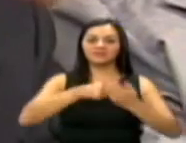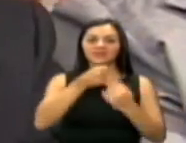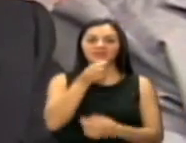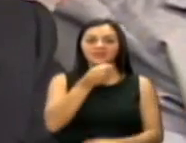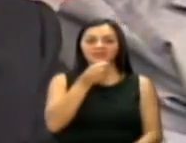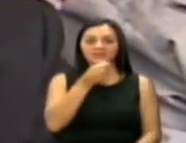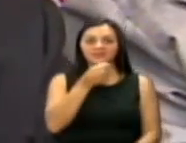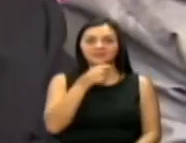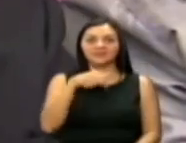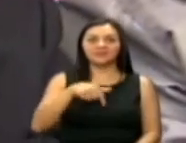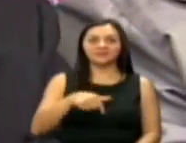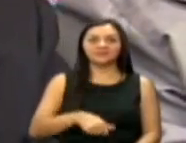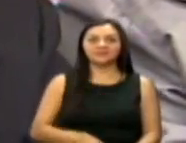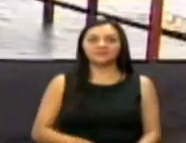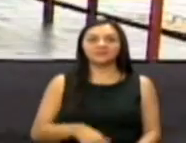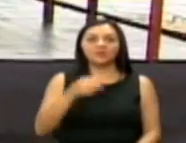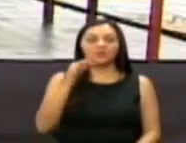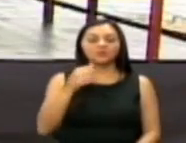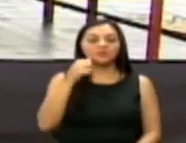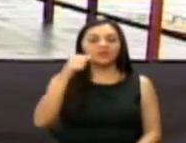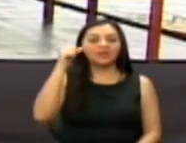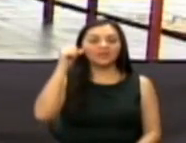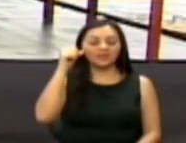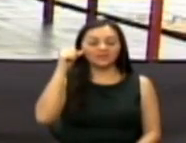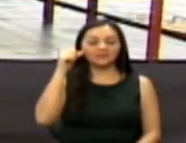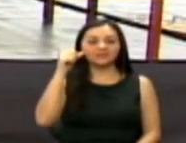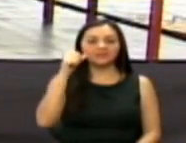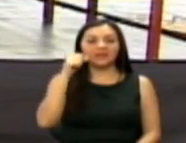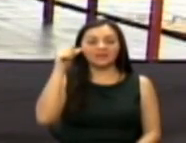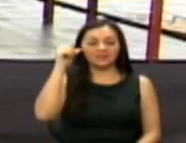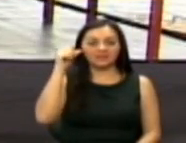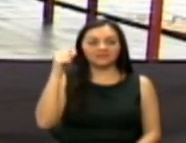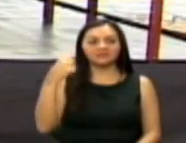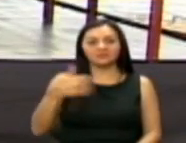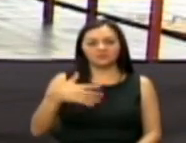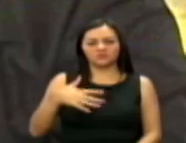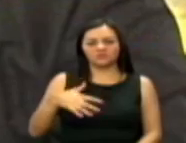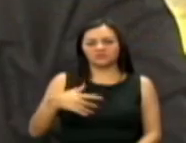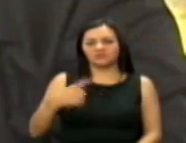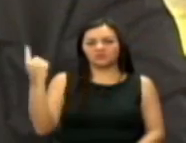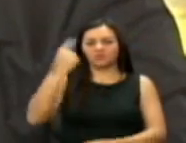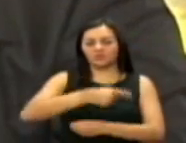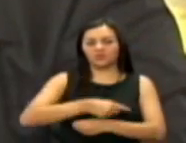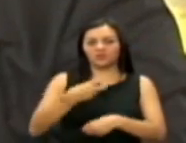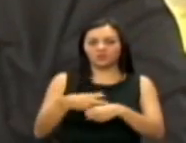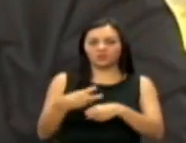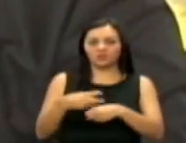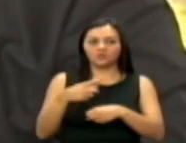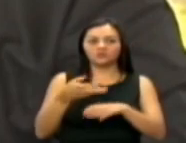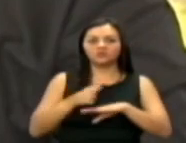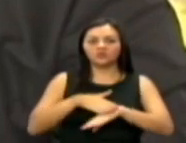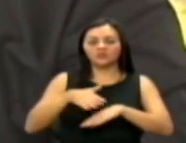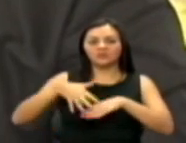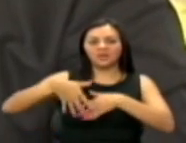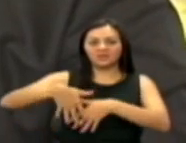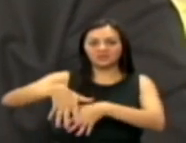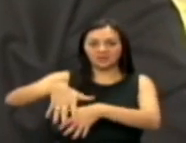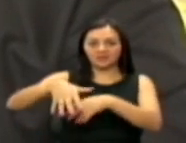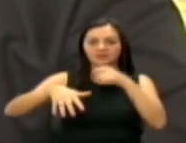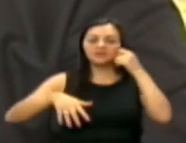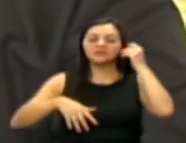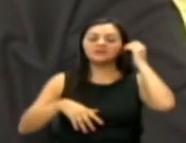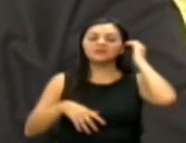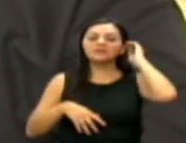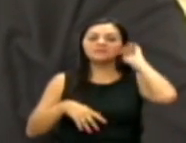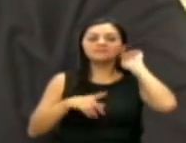presidente. El día de ayer el país vivió una jornada bastante intensa, una movilización que, si bien no